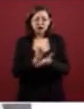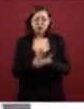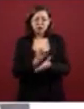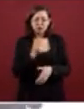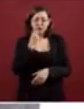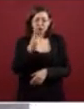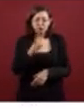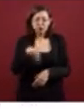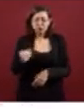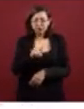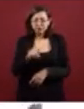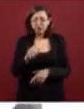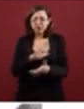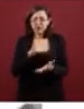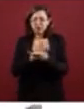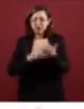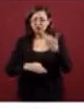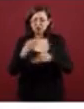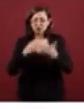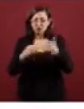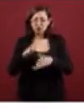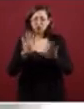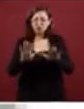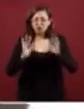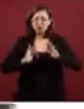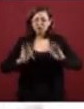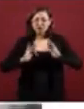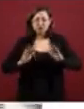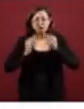está estableciendo él en el teléfono.